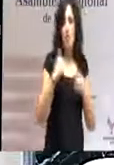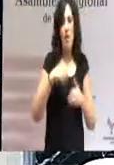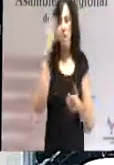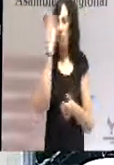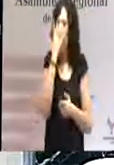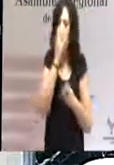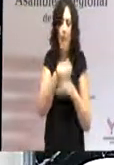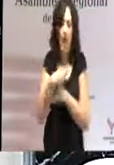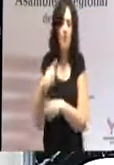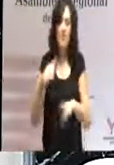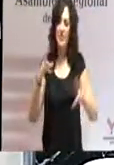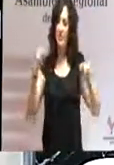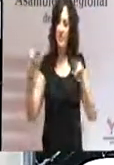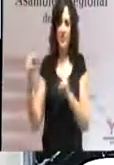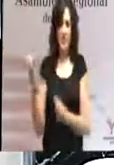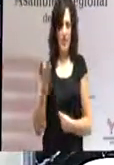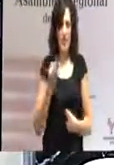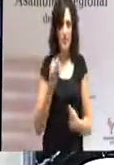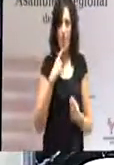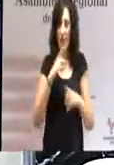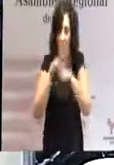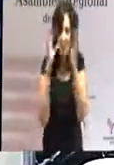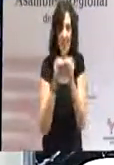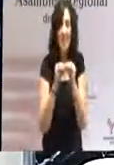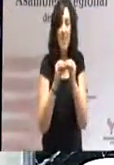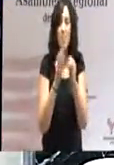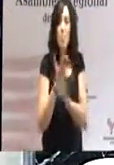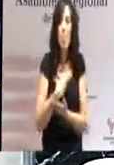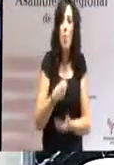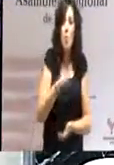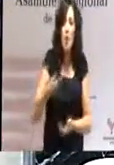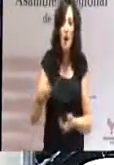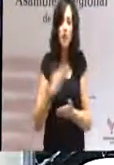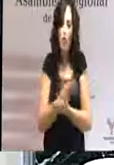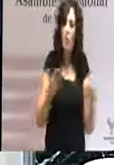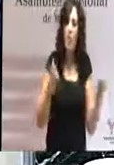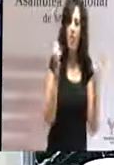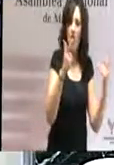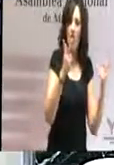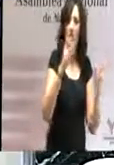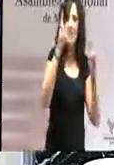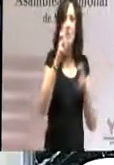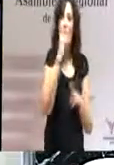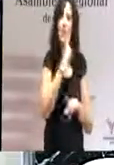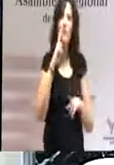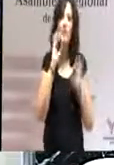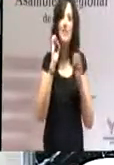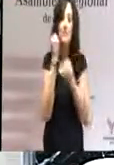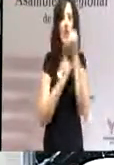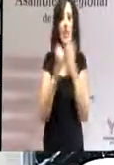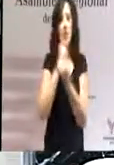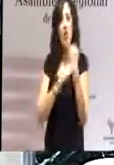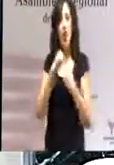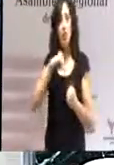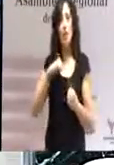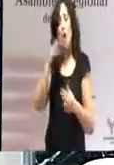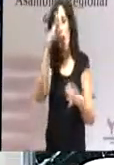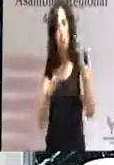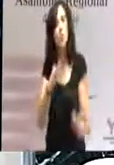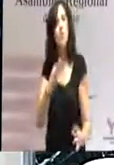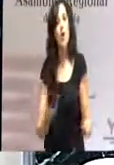definitiva, señorías, los murcianos confiaron en usted cuando se comprometió a defender una financiación autonómica justa.